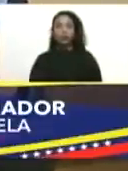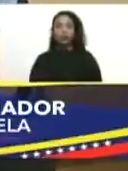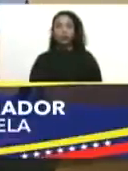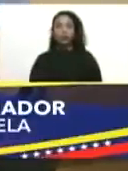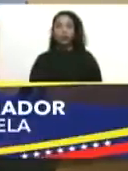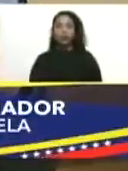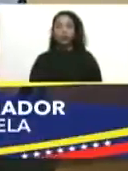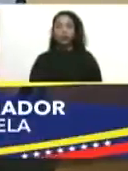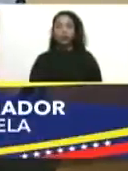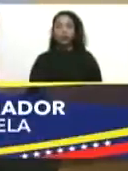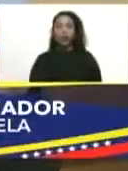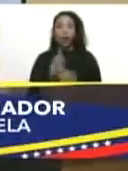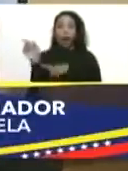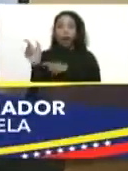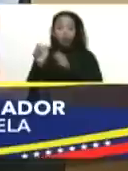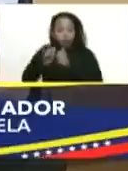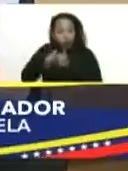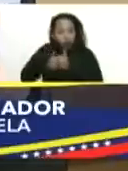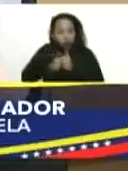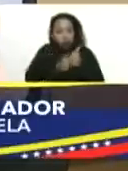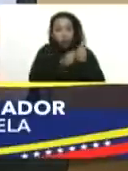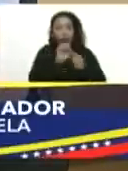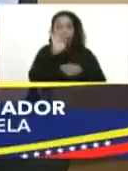la guía de